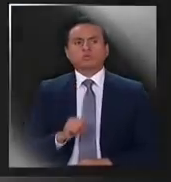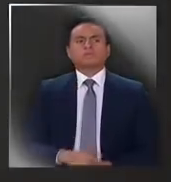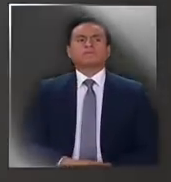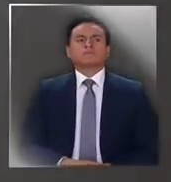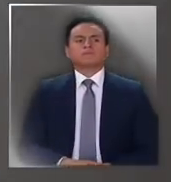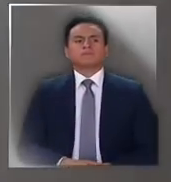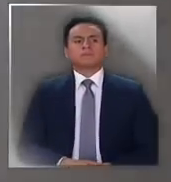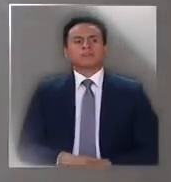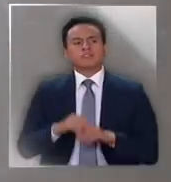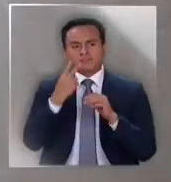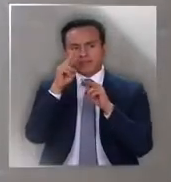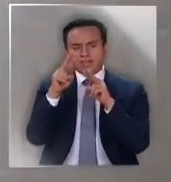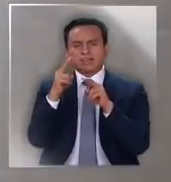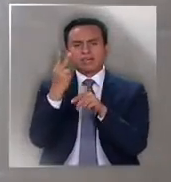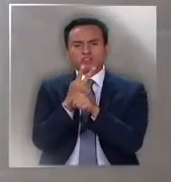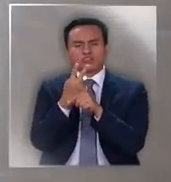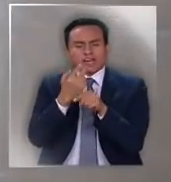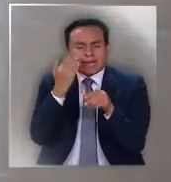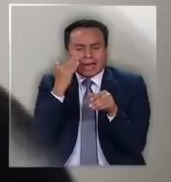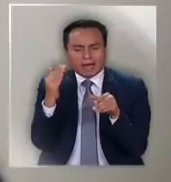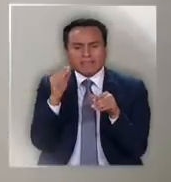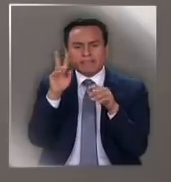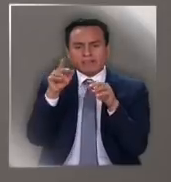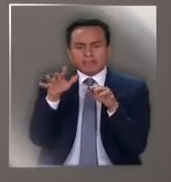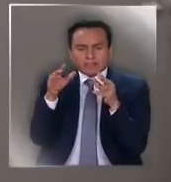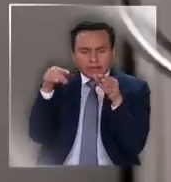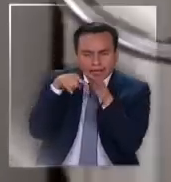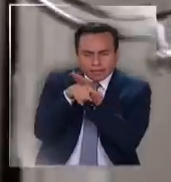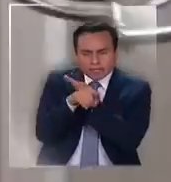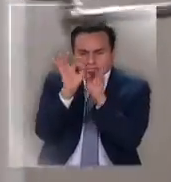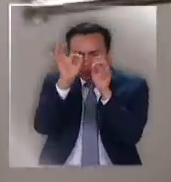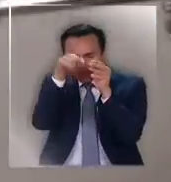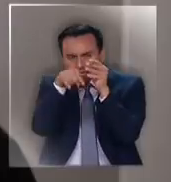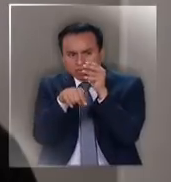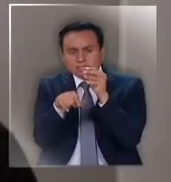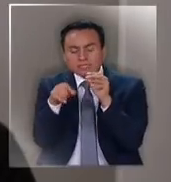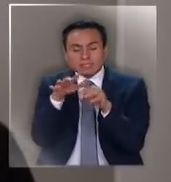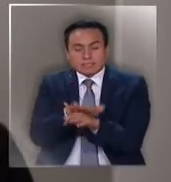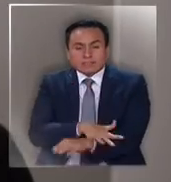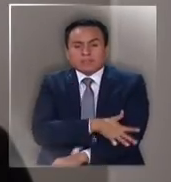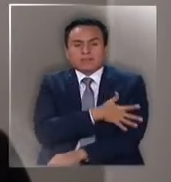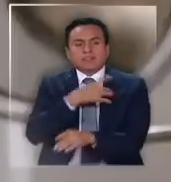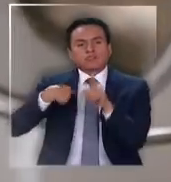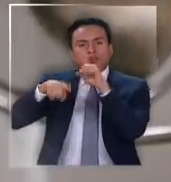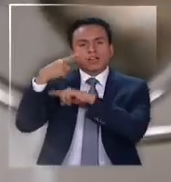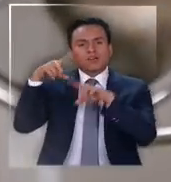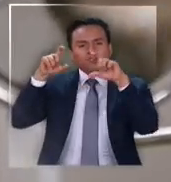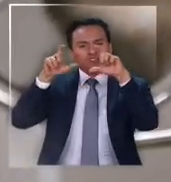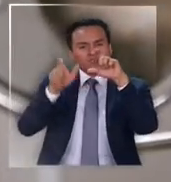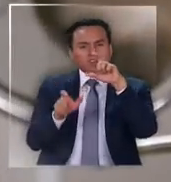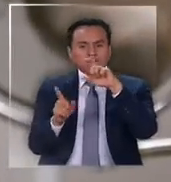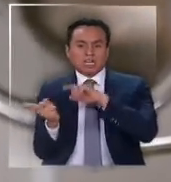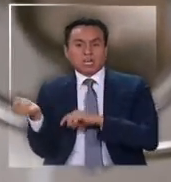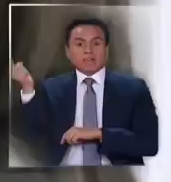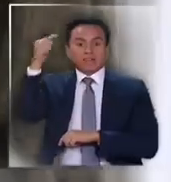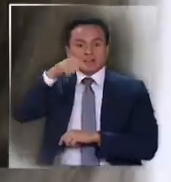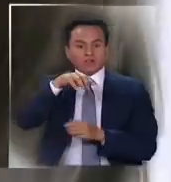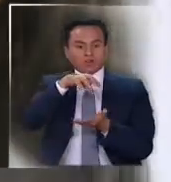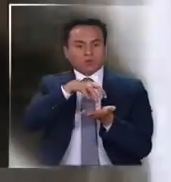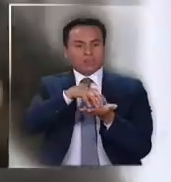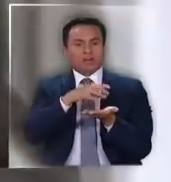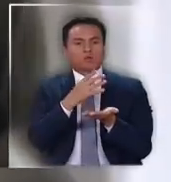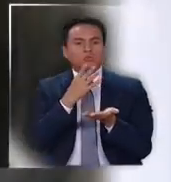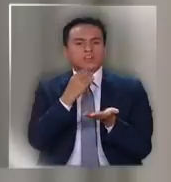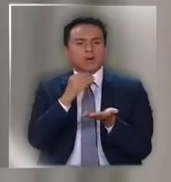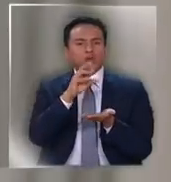Y eso se nota en casi dos horas. Una película densa, dramática, detallista, sensible. La historia de una fotógrafa que al regresar a la comunidad